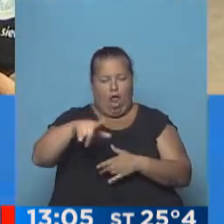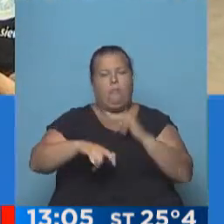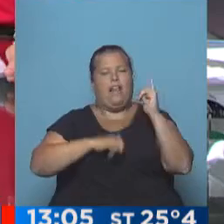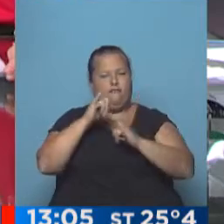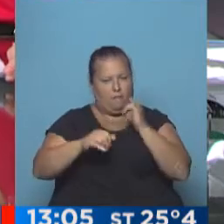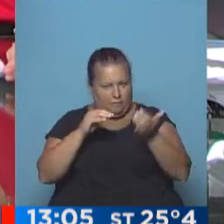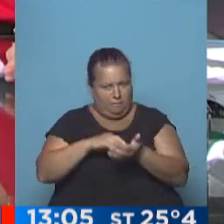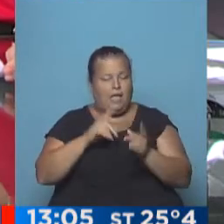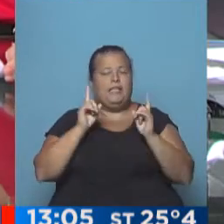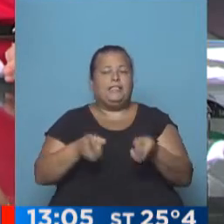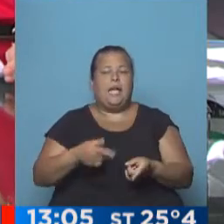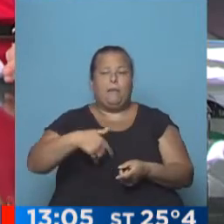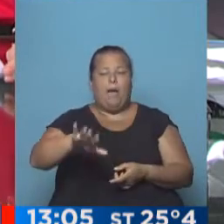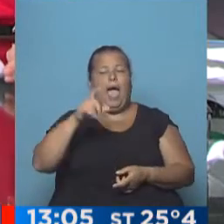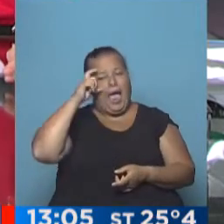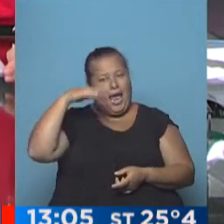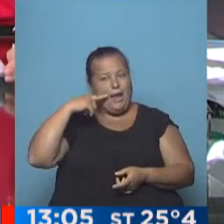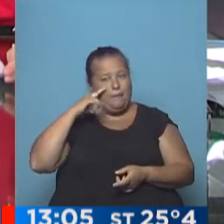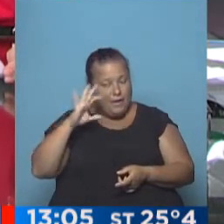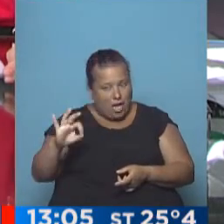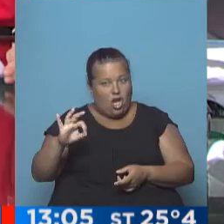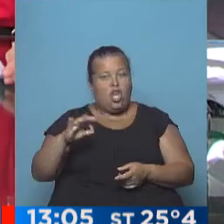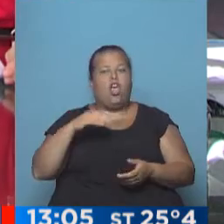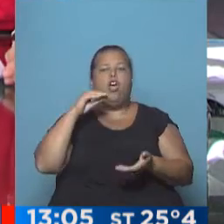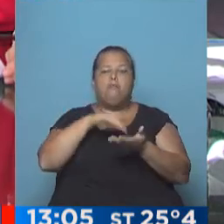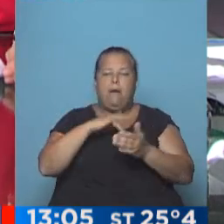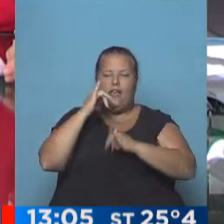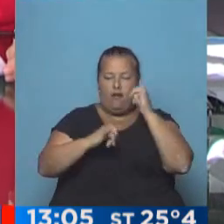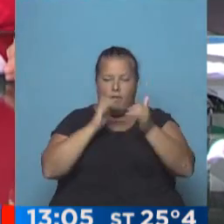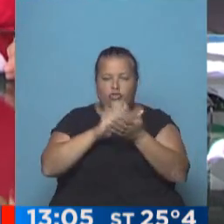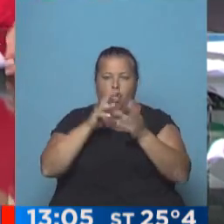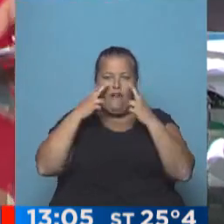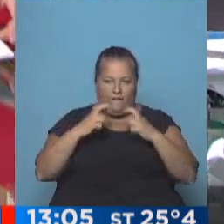información y enseguida también emilio ruchansky nos va a dar más datos sobre esta investigación